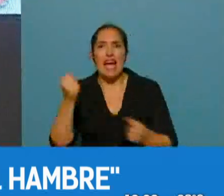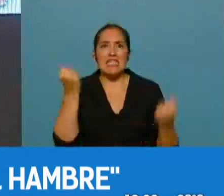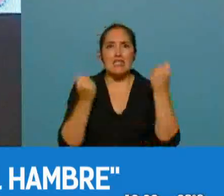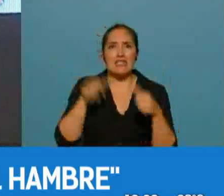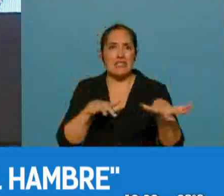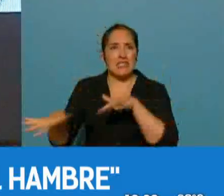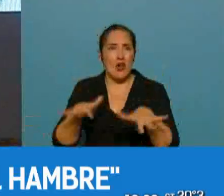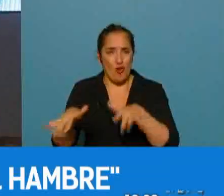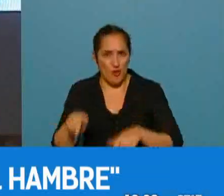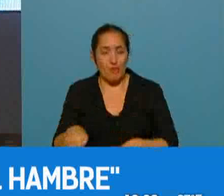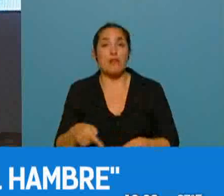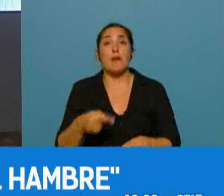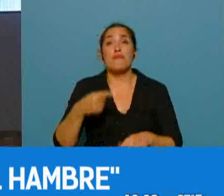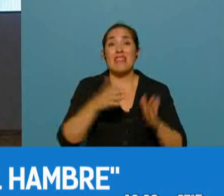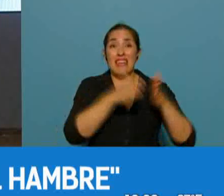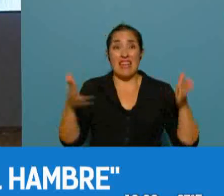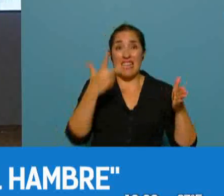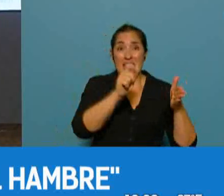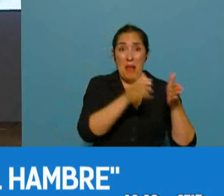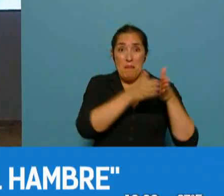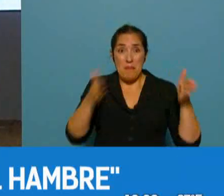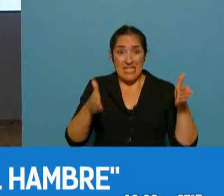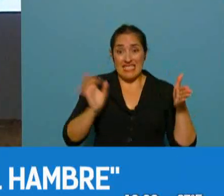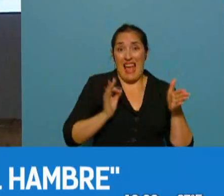Durante el primer trimestre de 2020, la pobreza aumentó